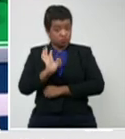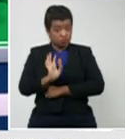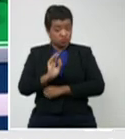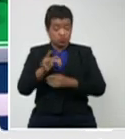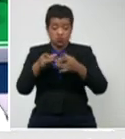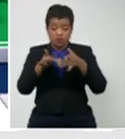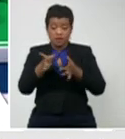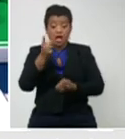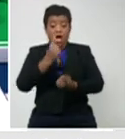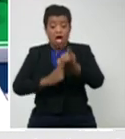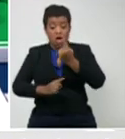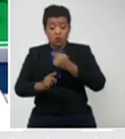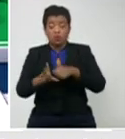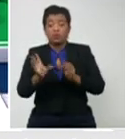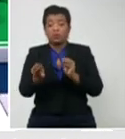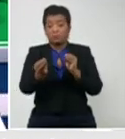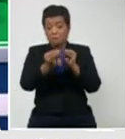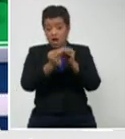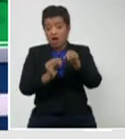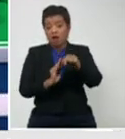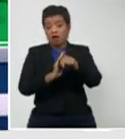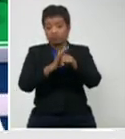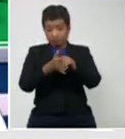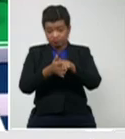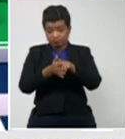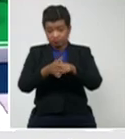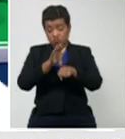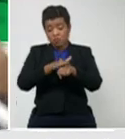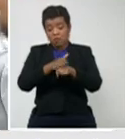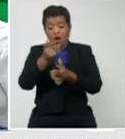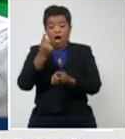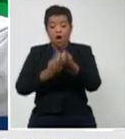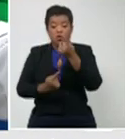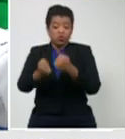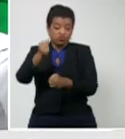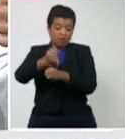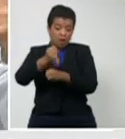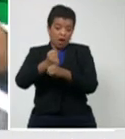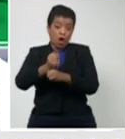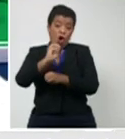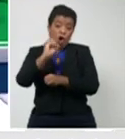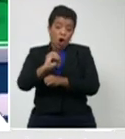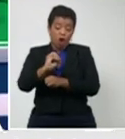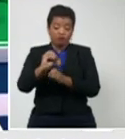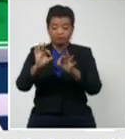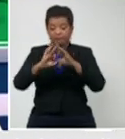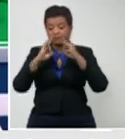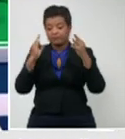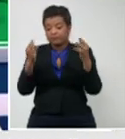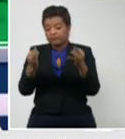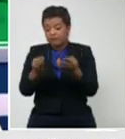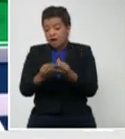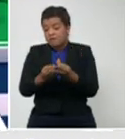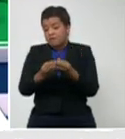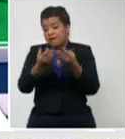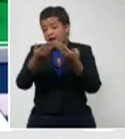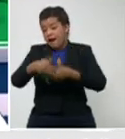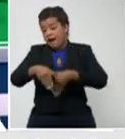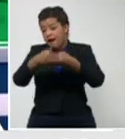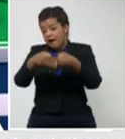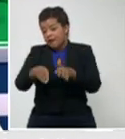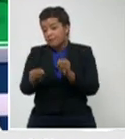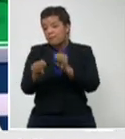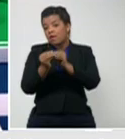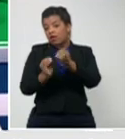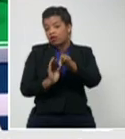infectados, unos relacionados con su trabajo, otros relacionados con transmisión en la comunidad, como le